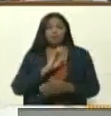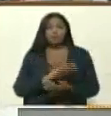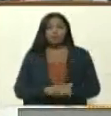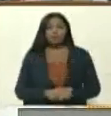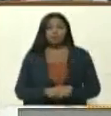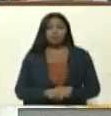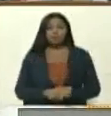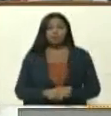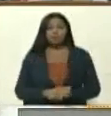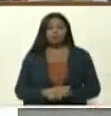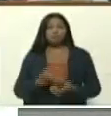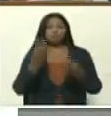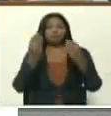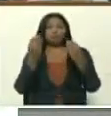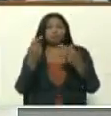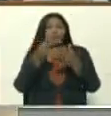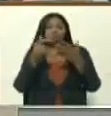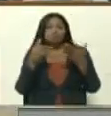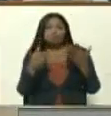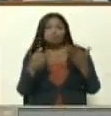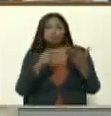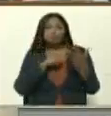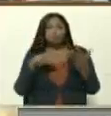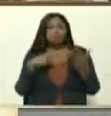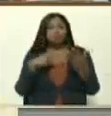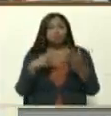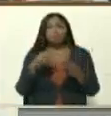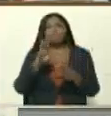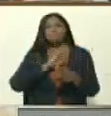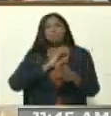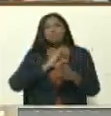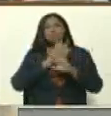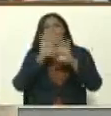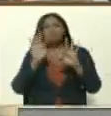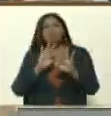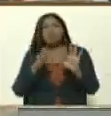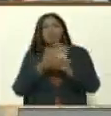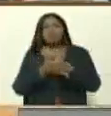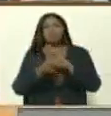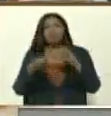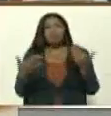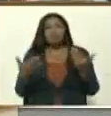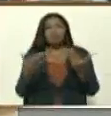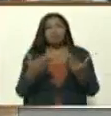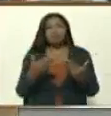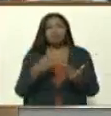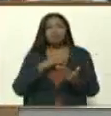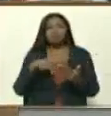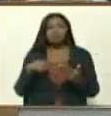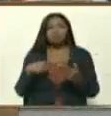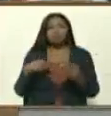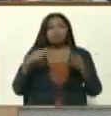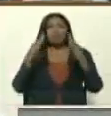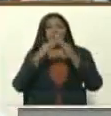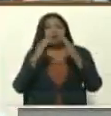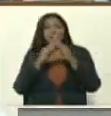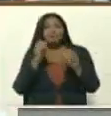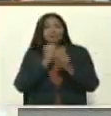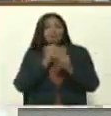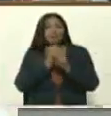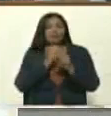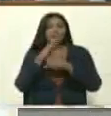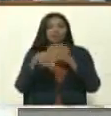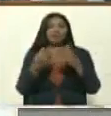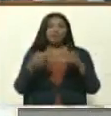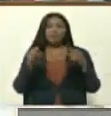muchas veces... No de un autodidacta, pero sí de quien en su casa, en su trabajo, con el código